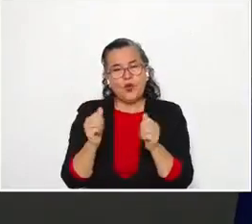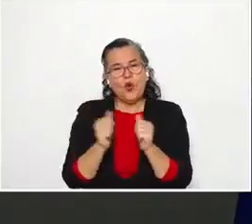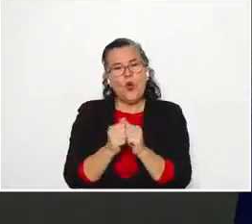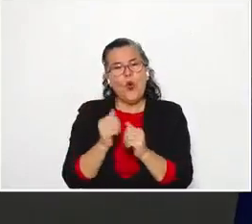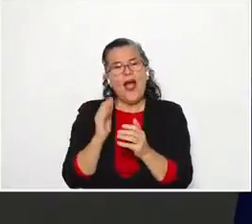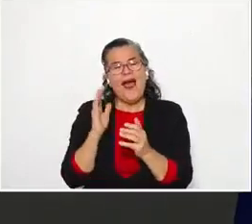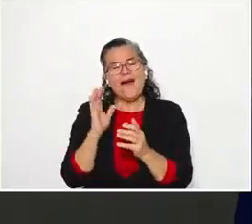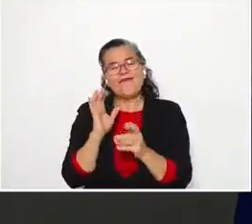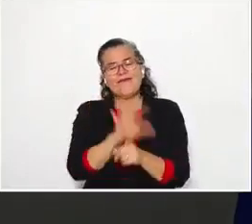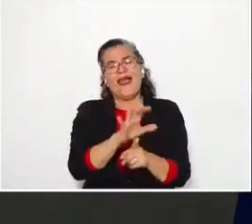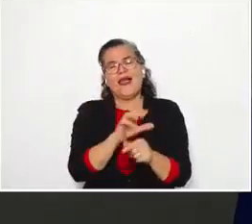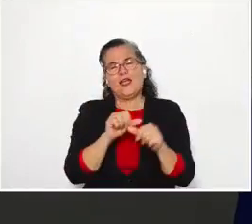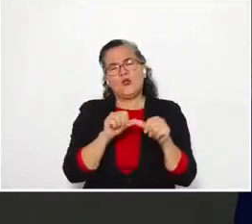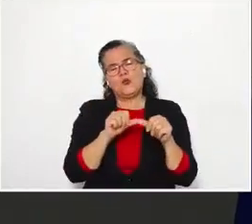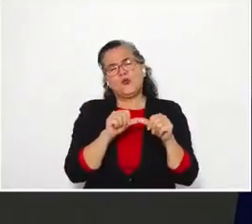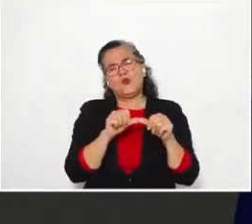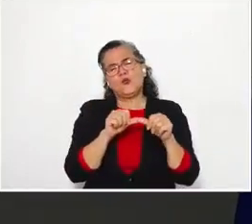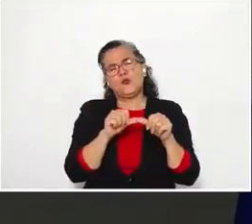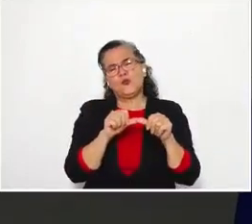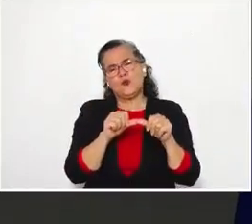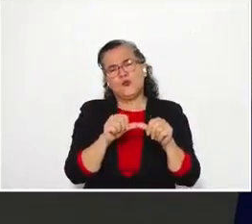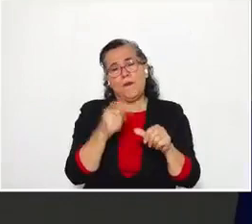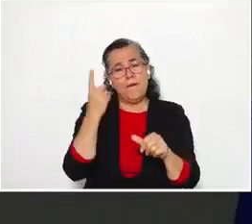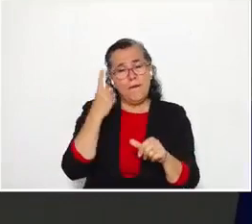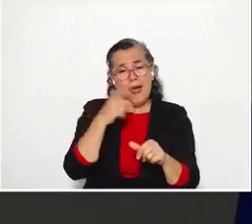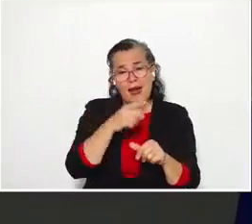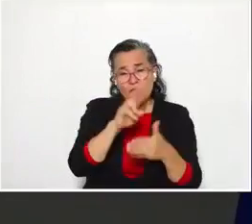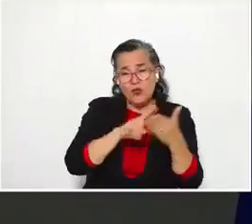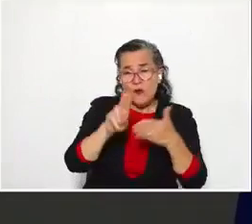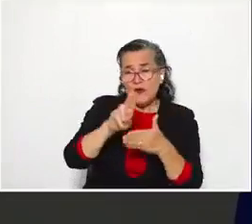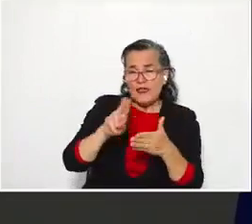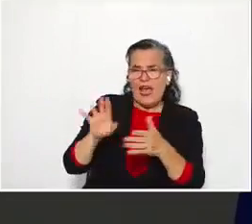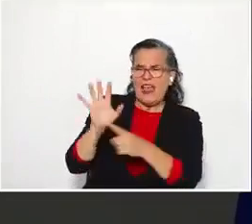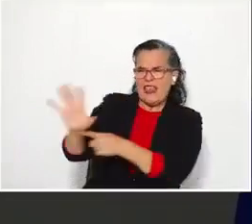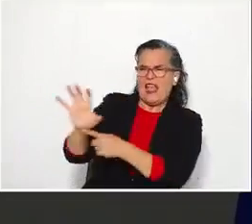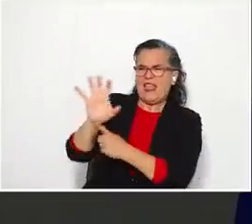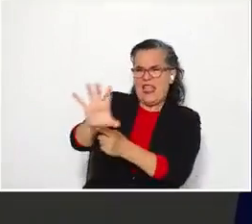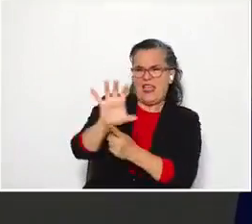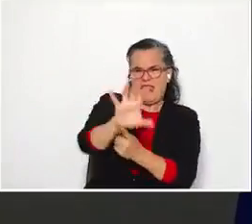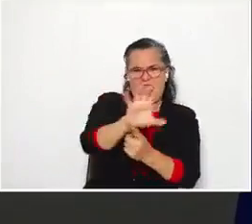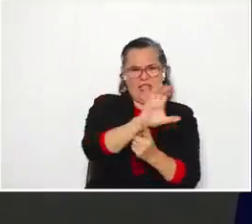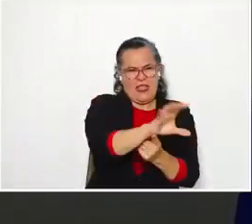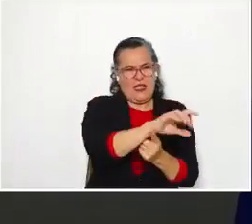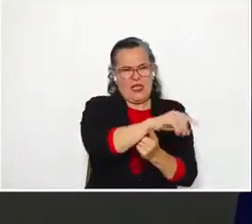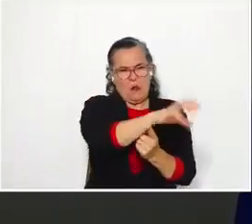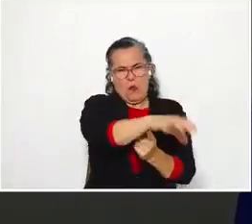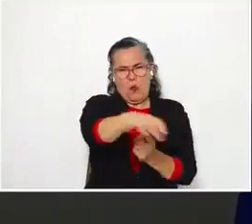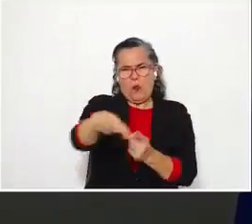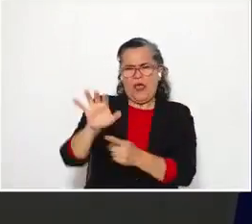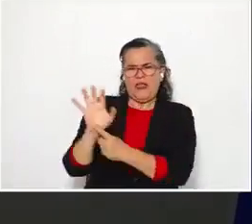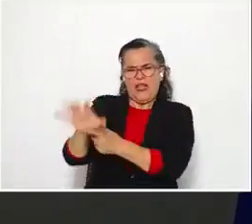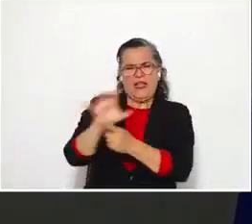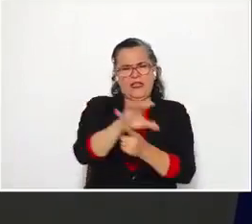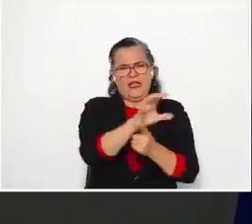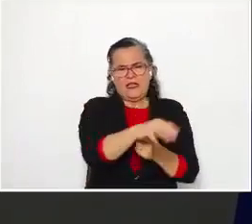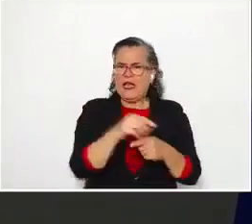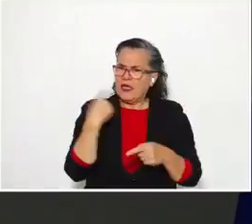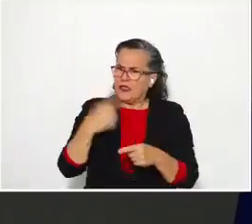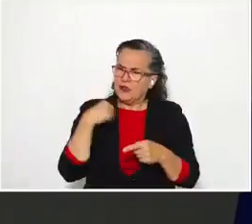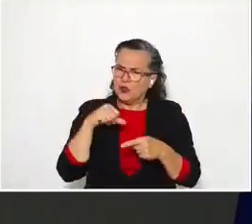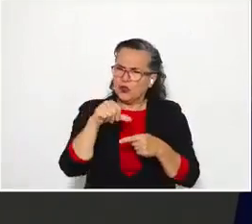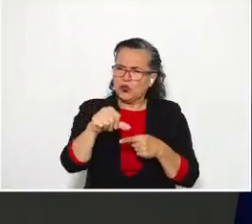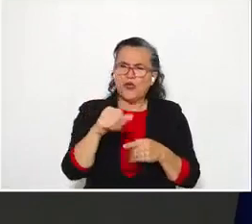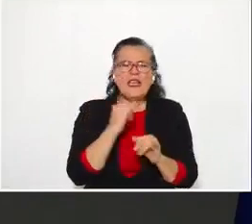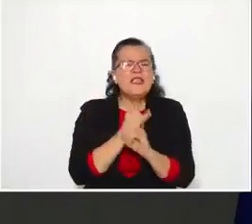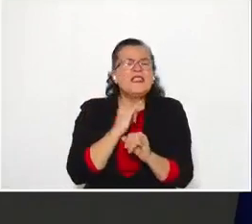ataque sostenido hacia las universidades. Una de las constantes de este ataque es que la institución